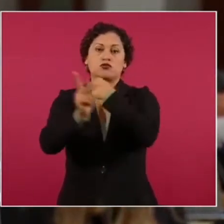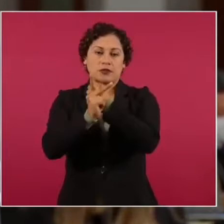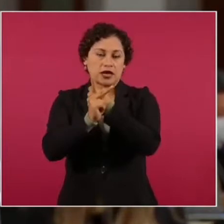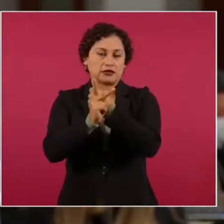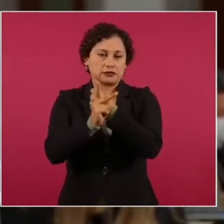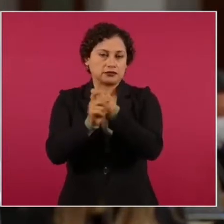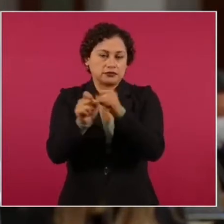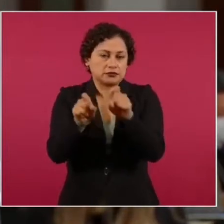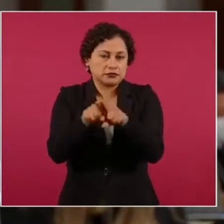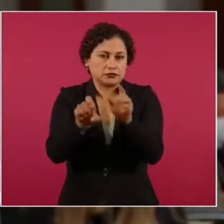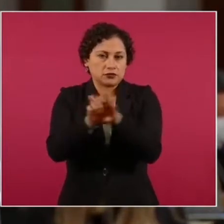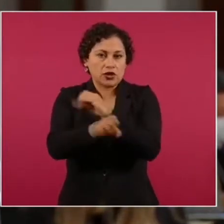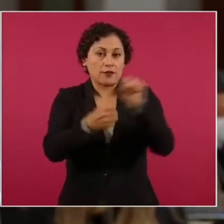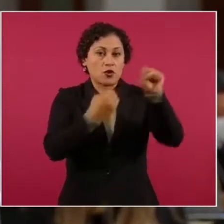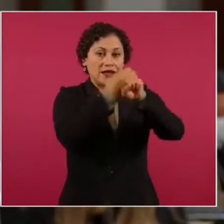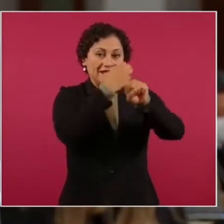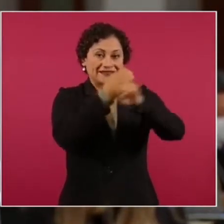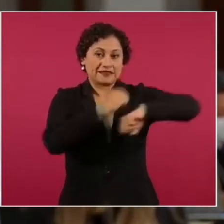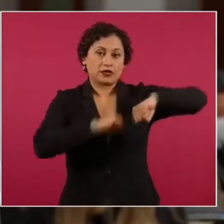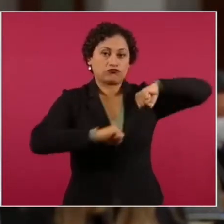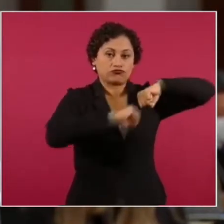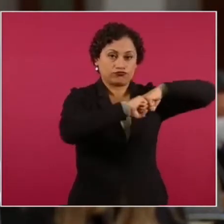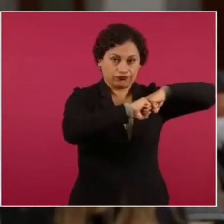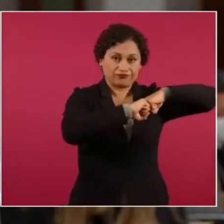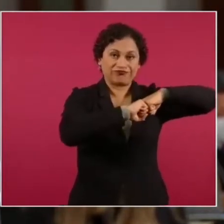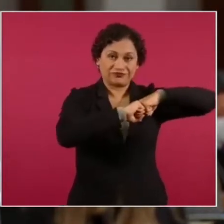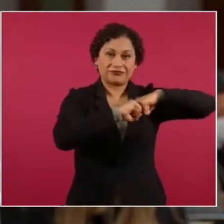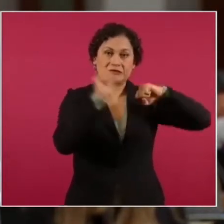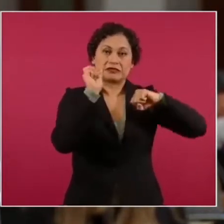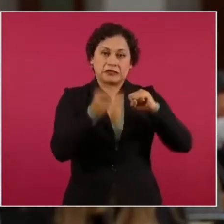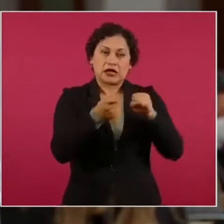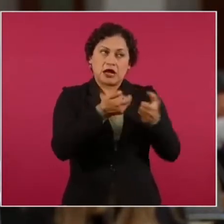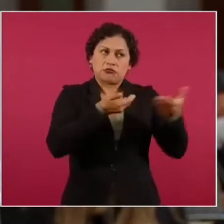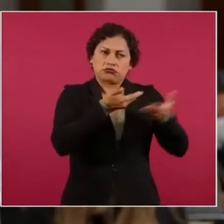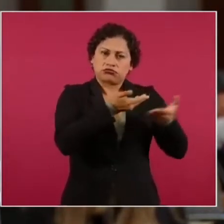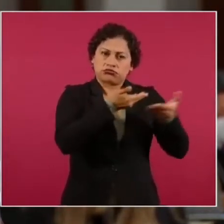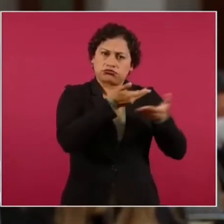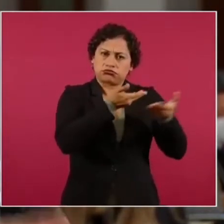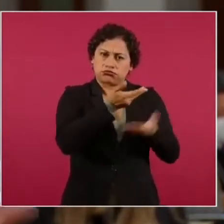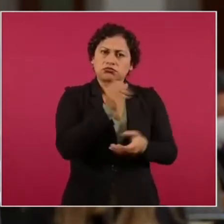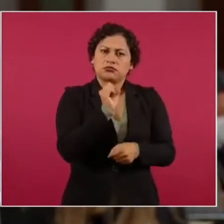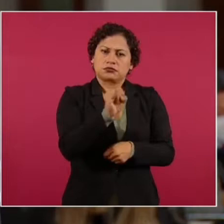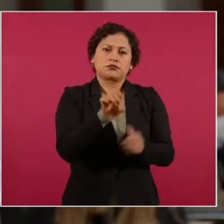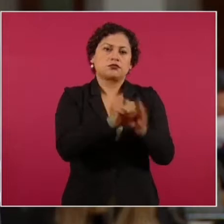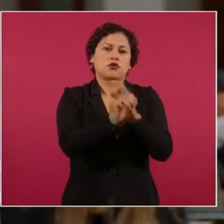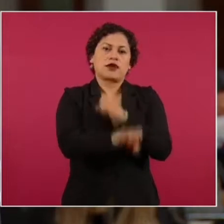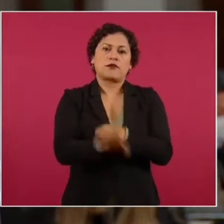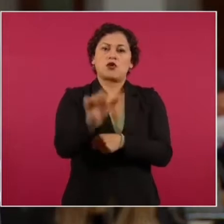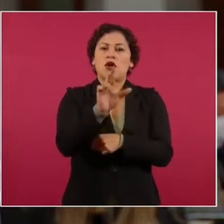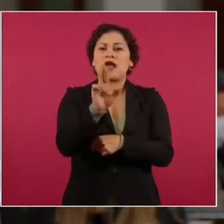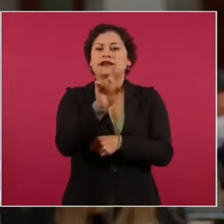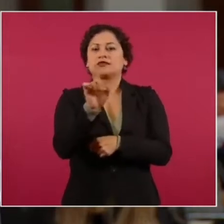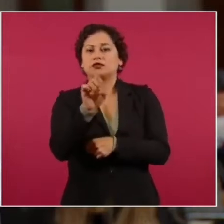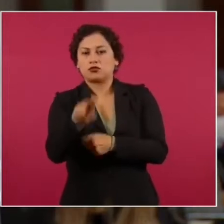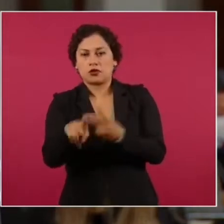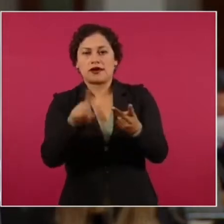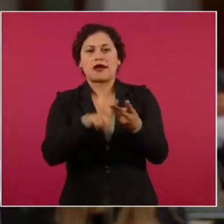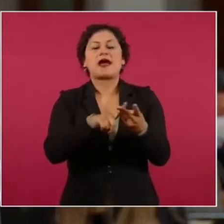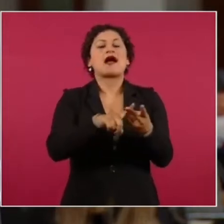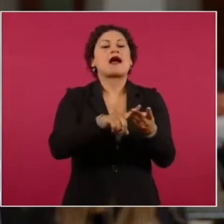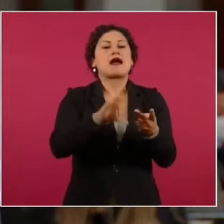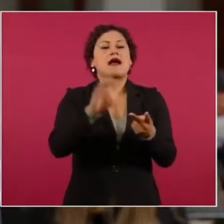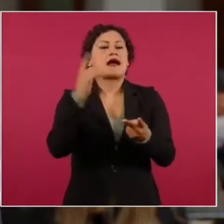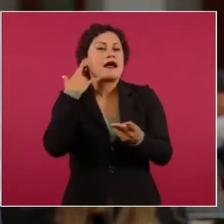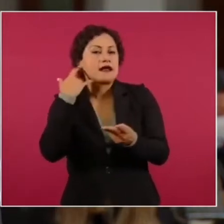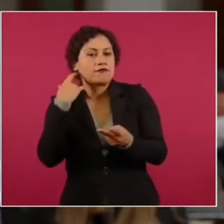norte que naturalmente que tenemos una fuerte interacción con nuestros vecinos, en nuestro caso de Arizona, California, Nuevo México. Esta